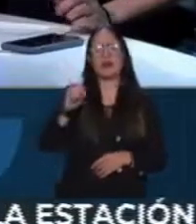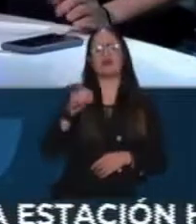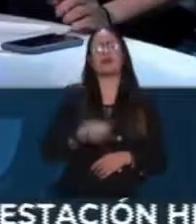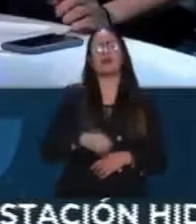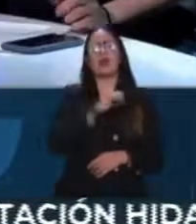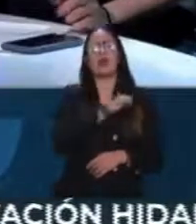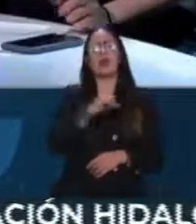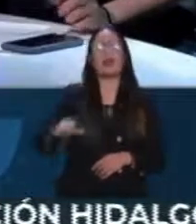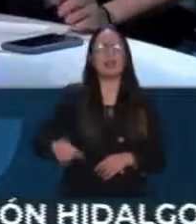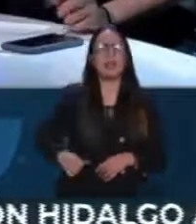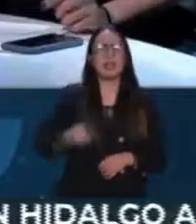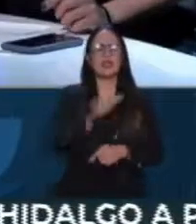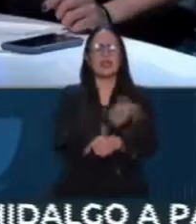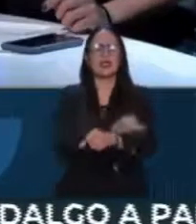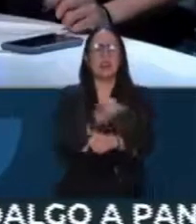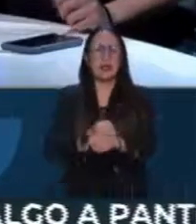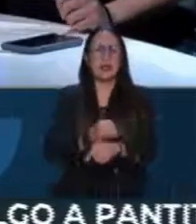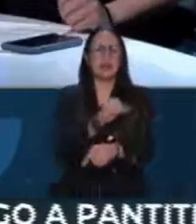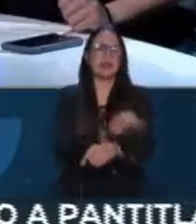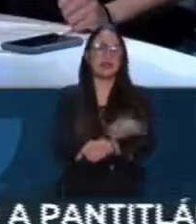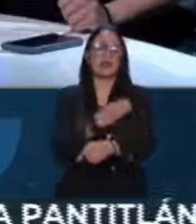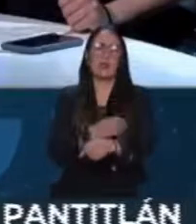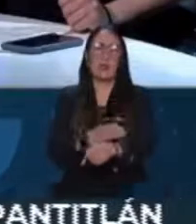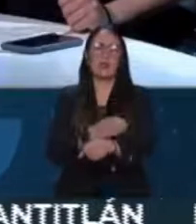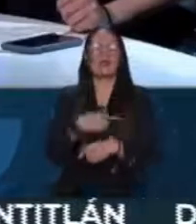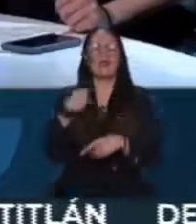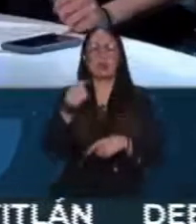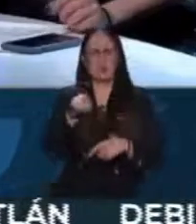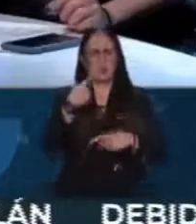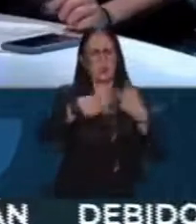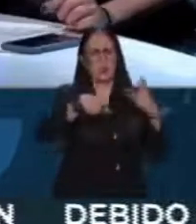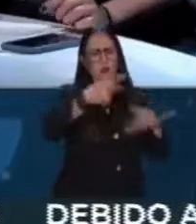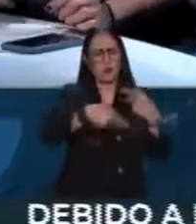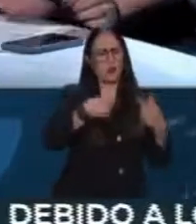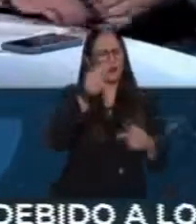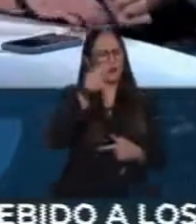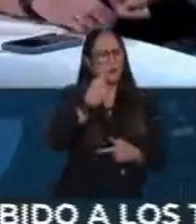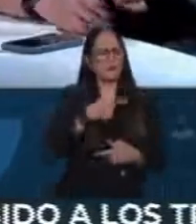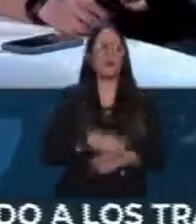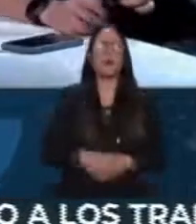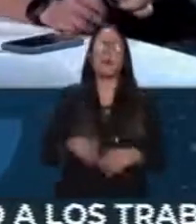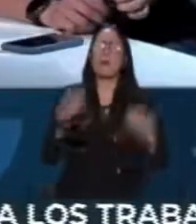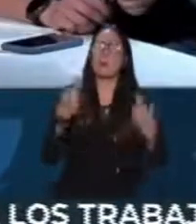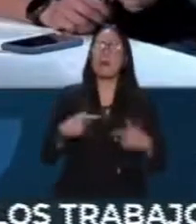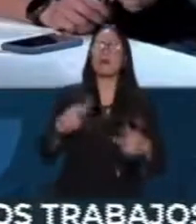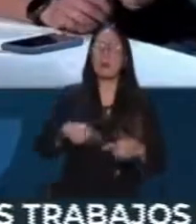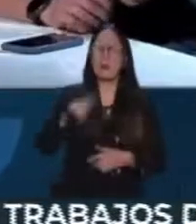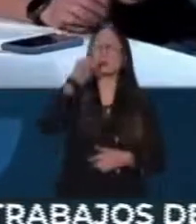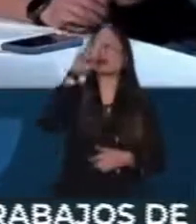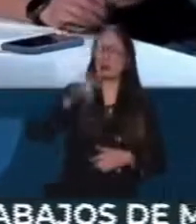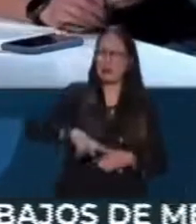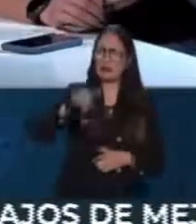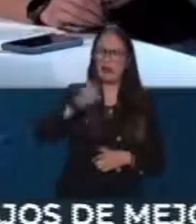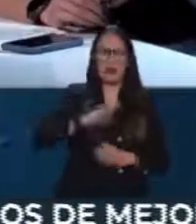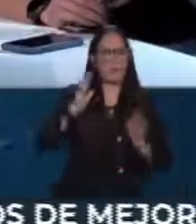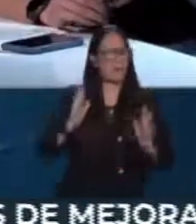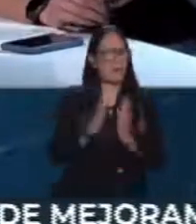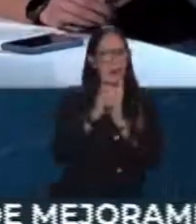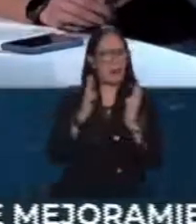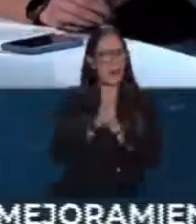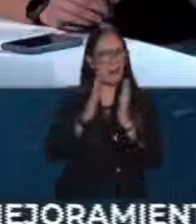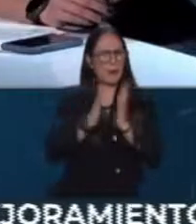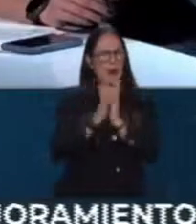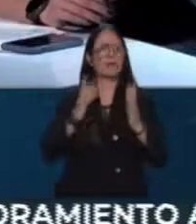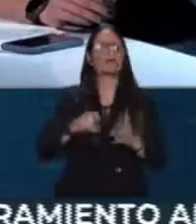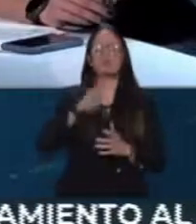las alcaldías de Iztapalapa e Iztacalco. Y pues bueno, comentarles que la población, en verdad se notó mucha participación de ellos